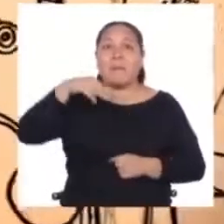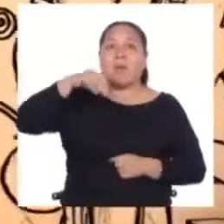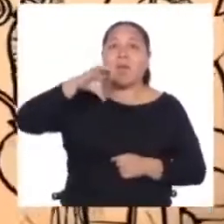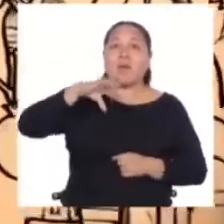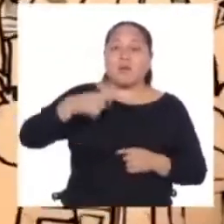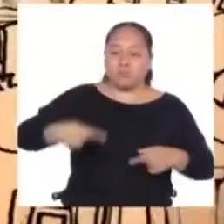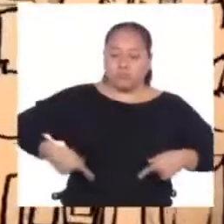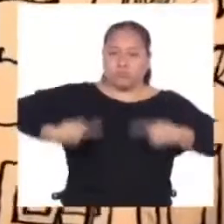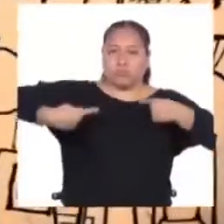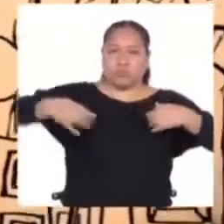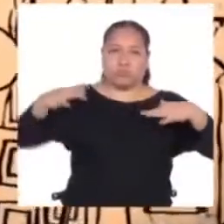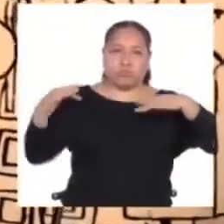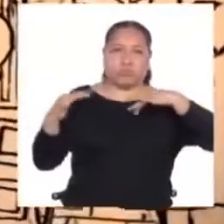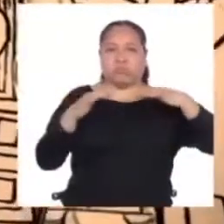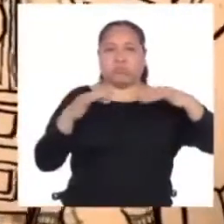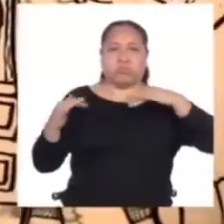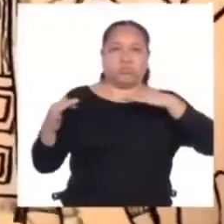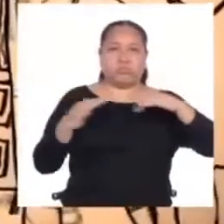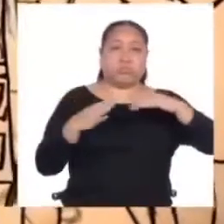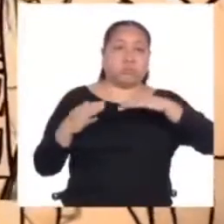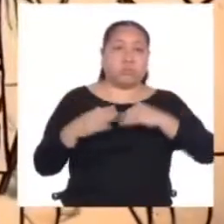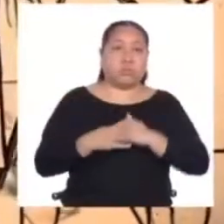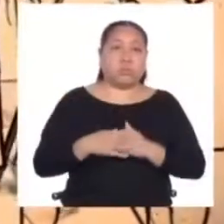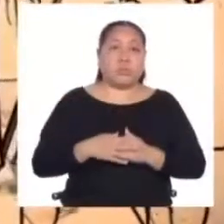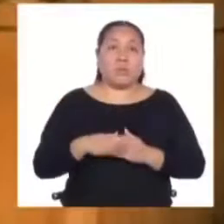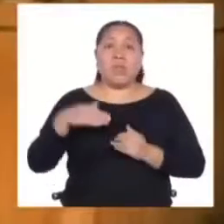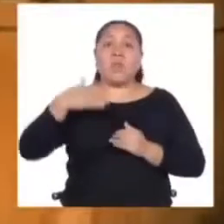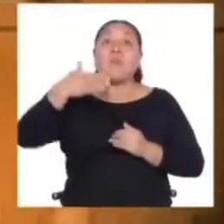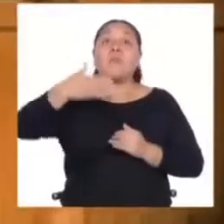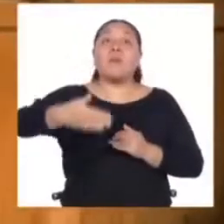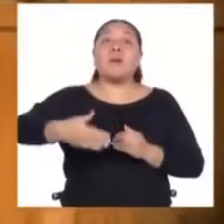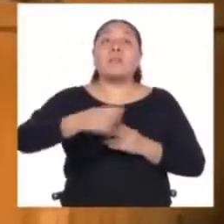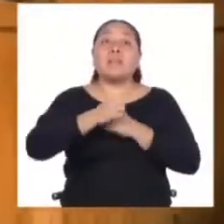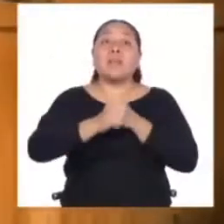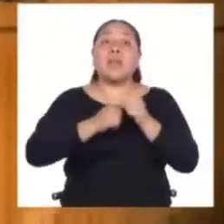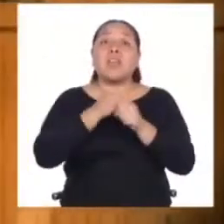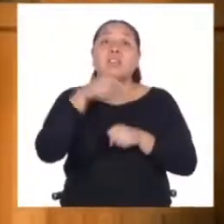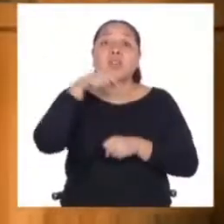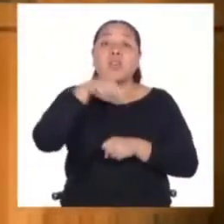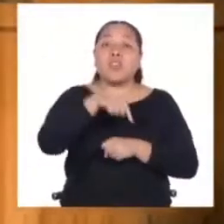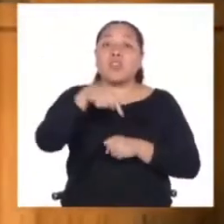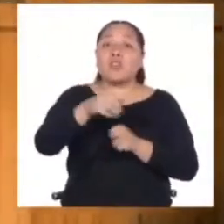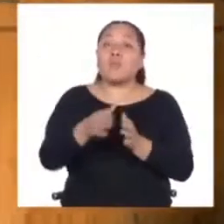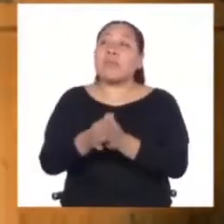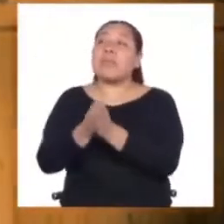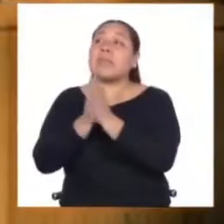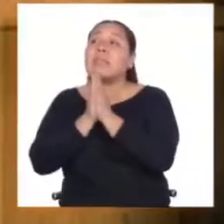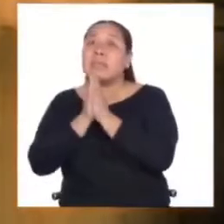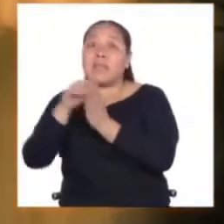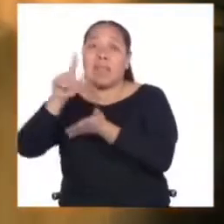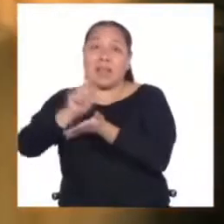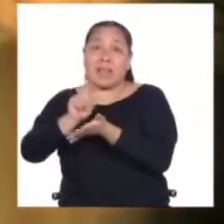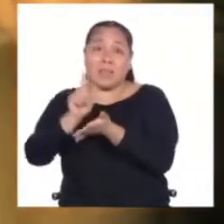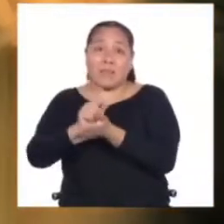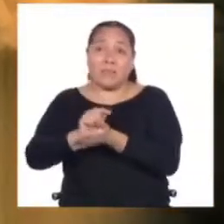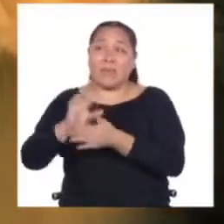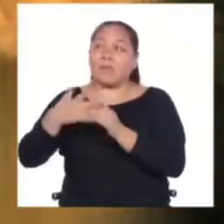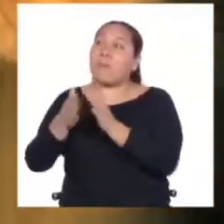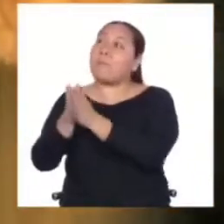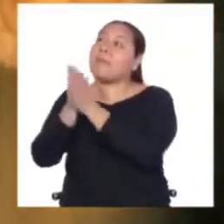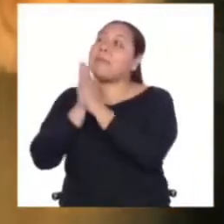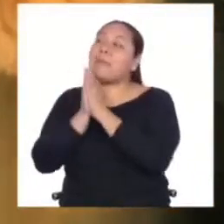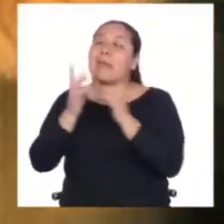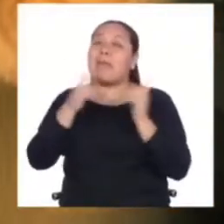a muerte. Años después, ellos solicitarían ante la Audiencia de Lima y luego ante el rey de